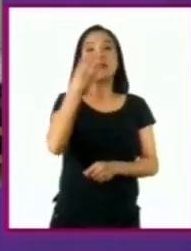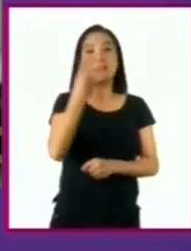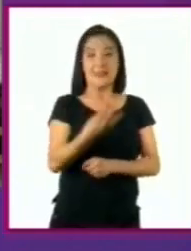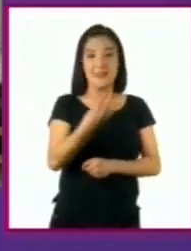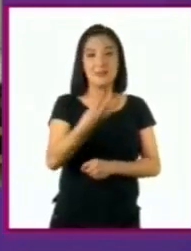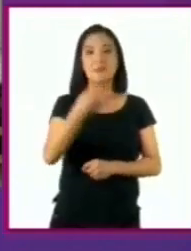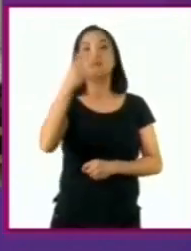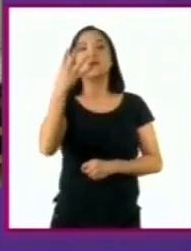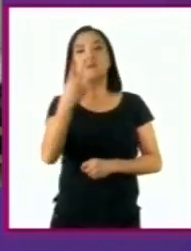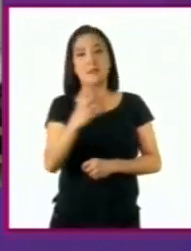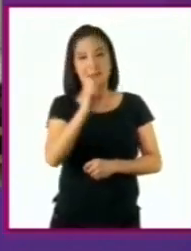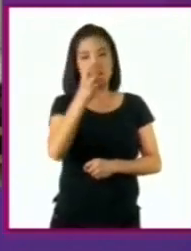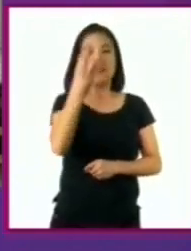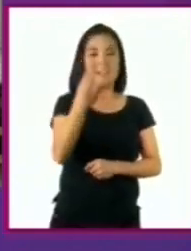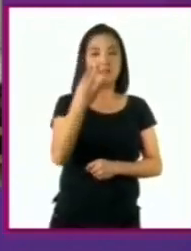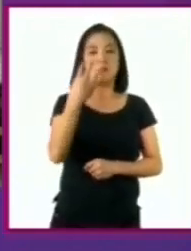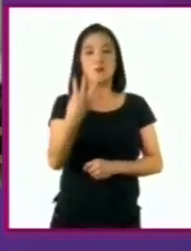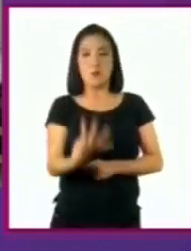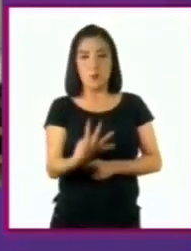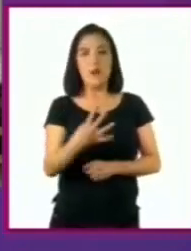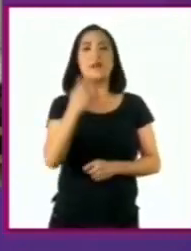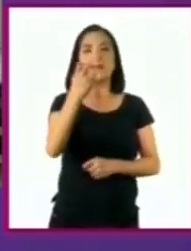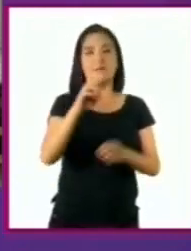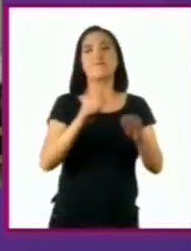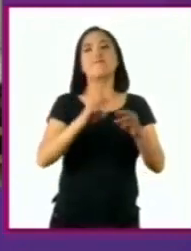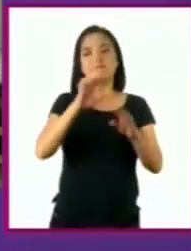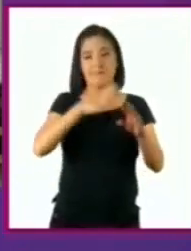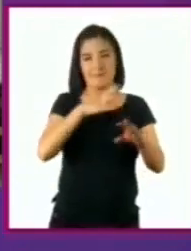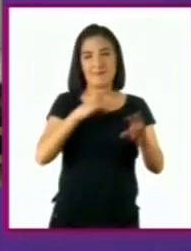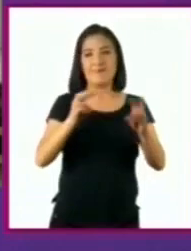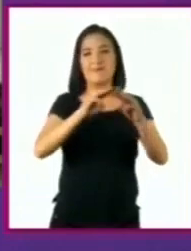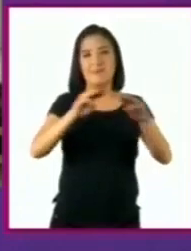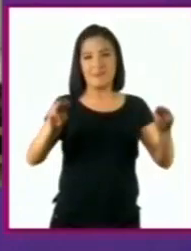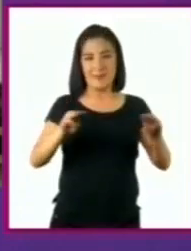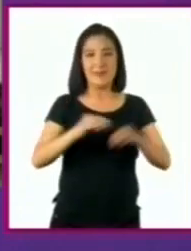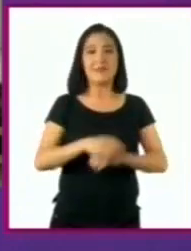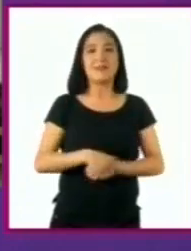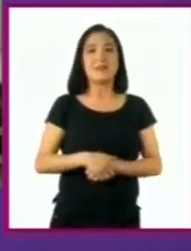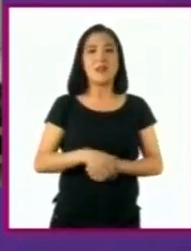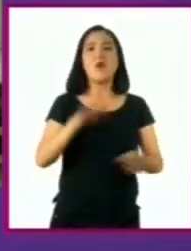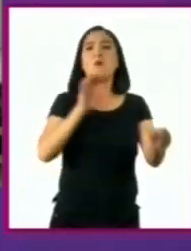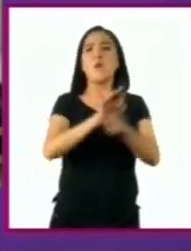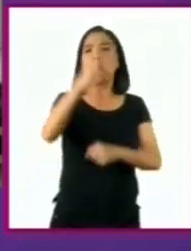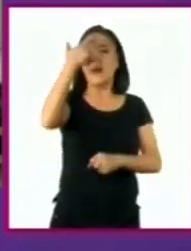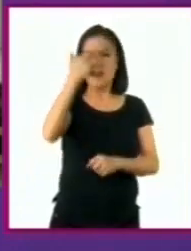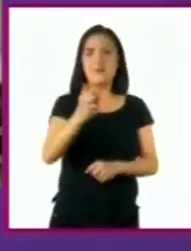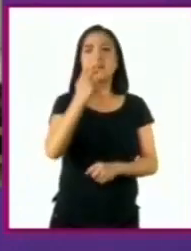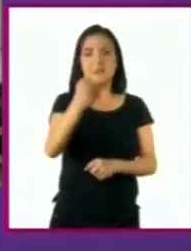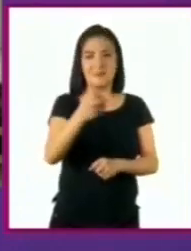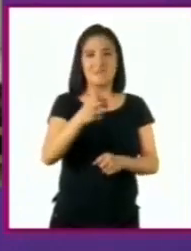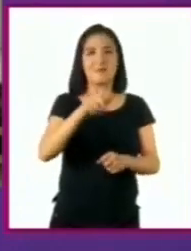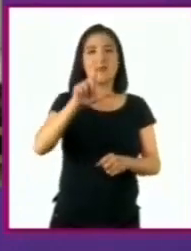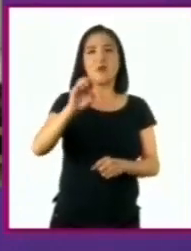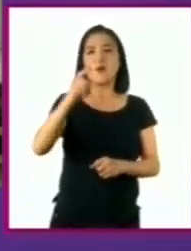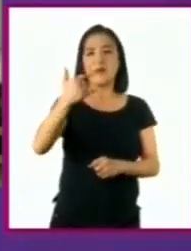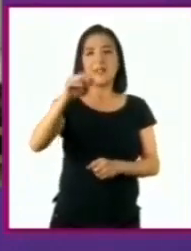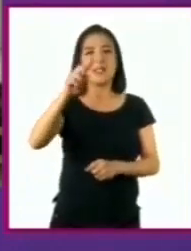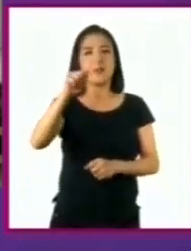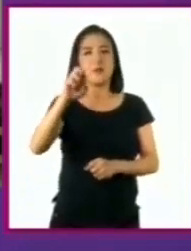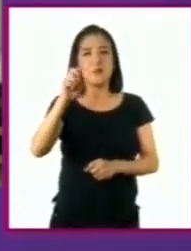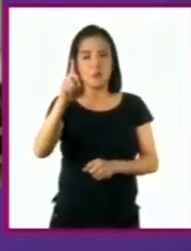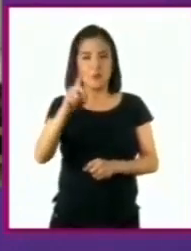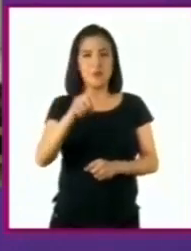y 4 centímetros respectivamente. La razón o cociente de sus longitudes es igual